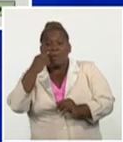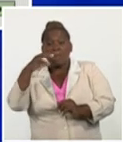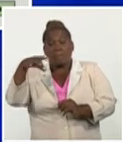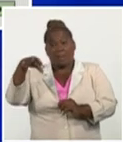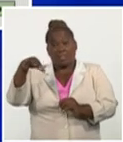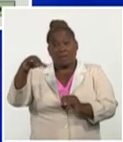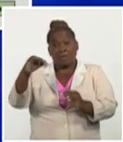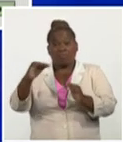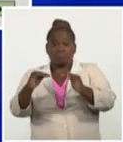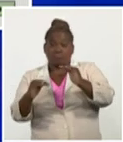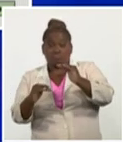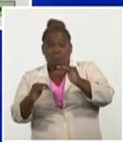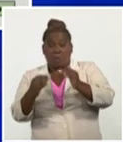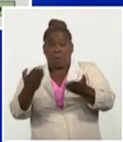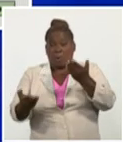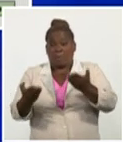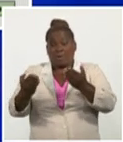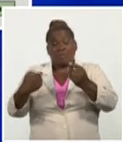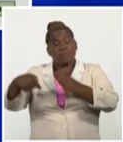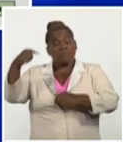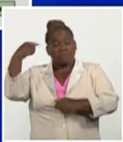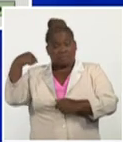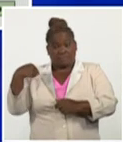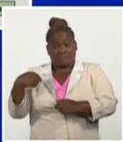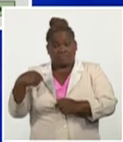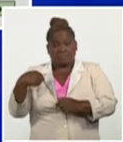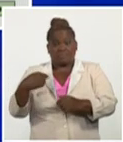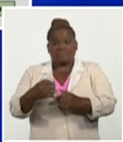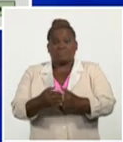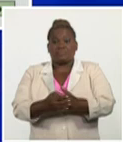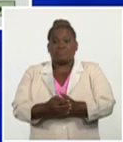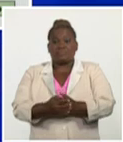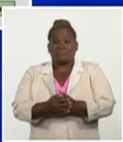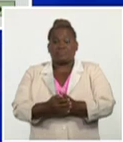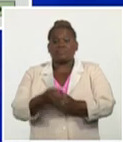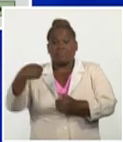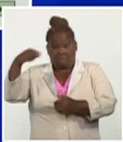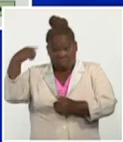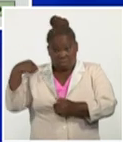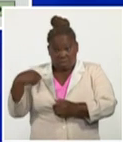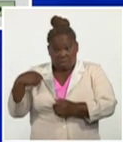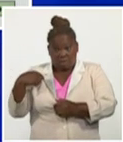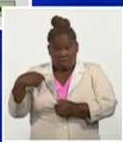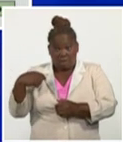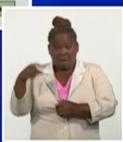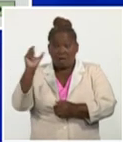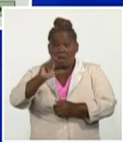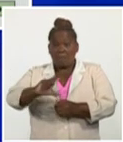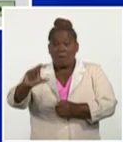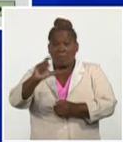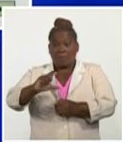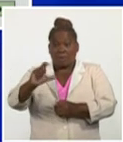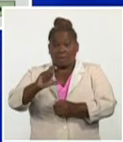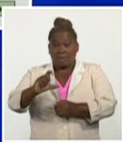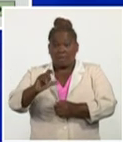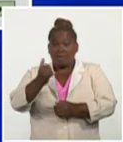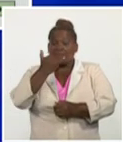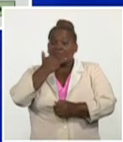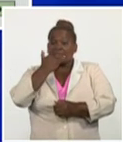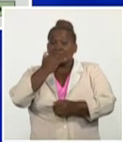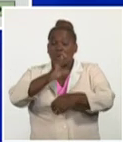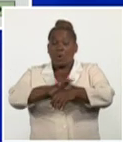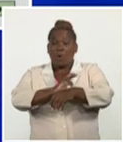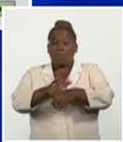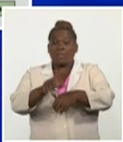día de ayer. Ayer, Camagüey con una tasa de 18,1 y